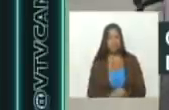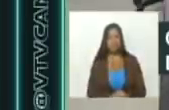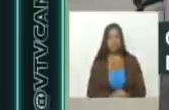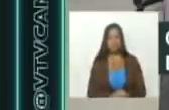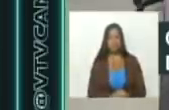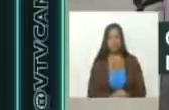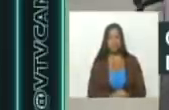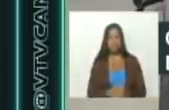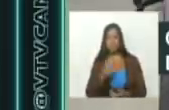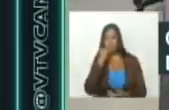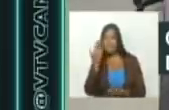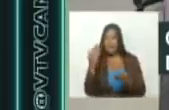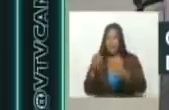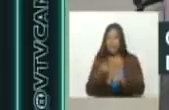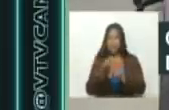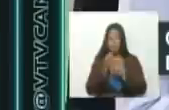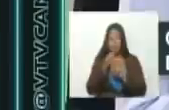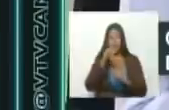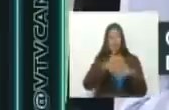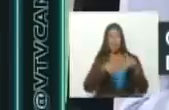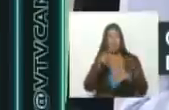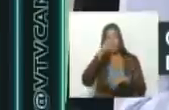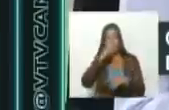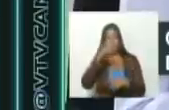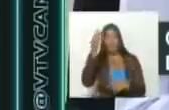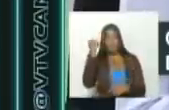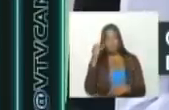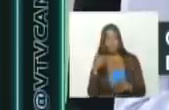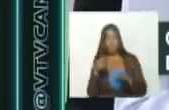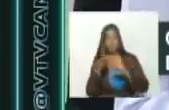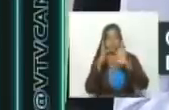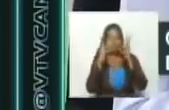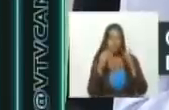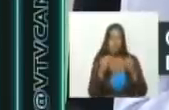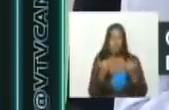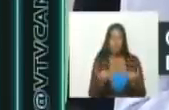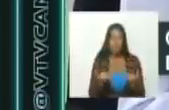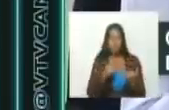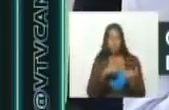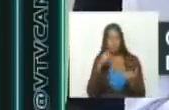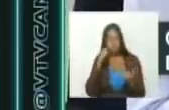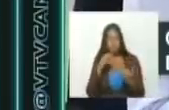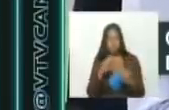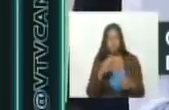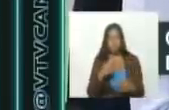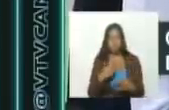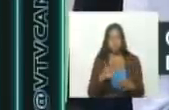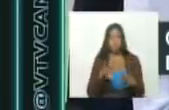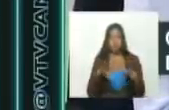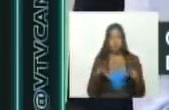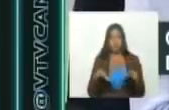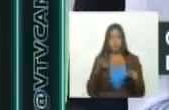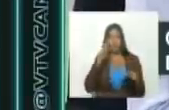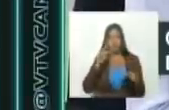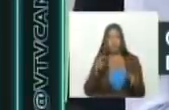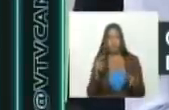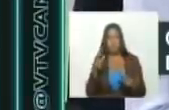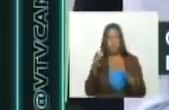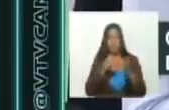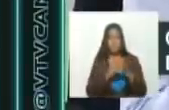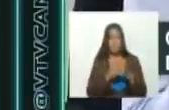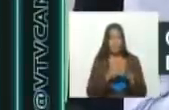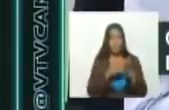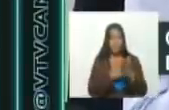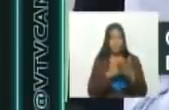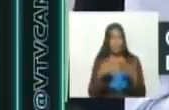recién electa el año pasado y dio una cifra que fue realmente escalofriante y nosotros no obtuvimos ni